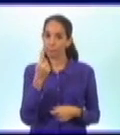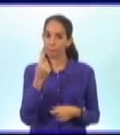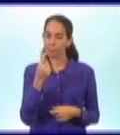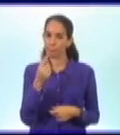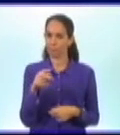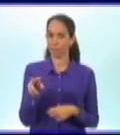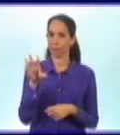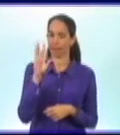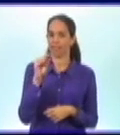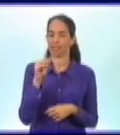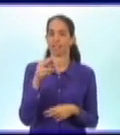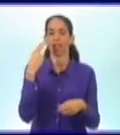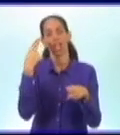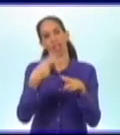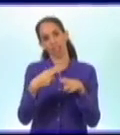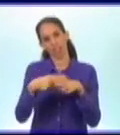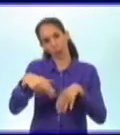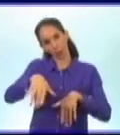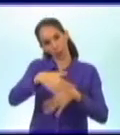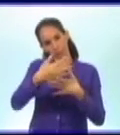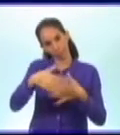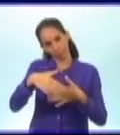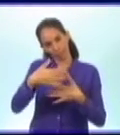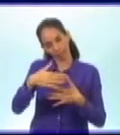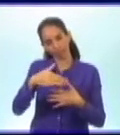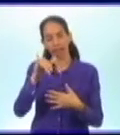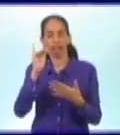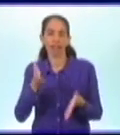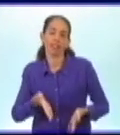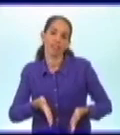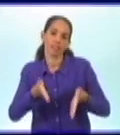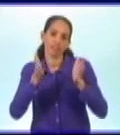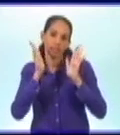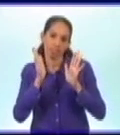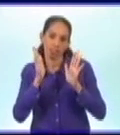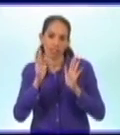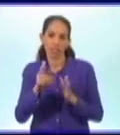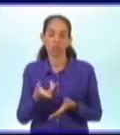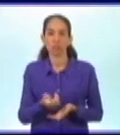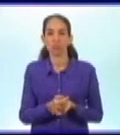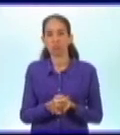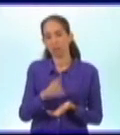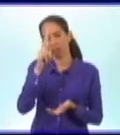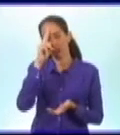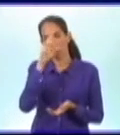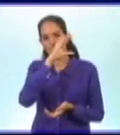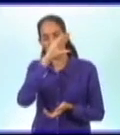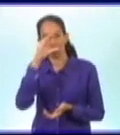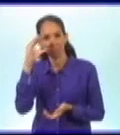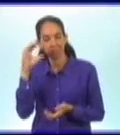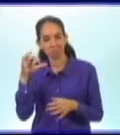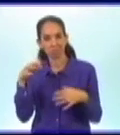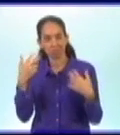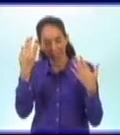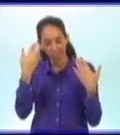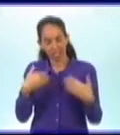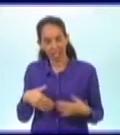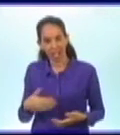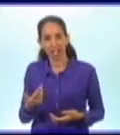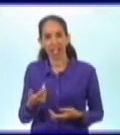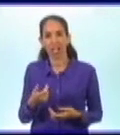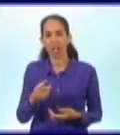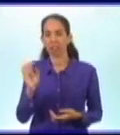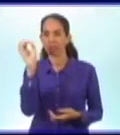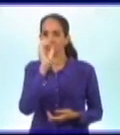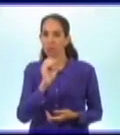calles, avenidas, hospitales, edificios, establecimientos de todo tipo, instituciones y organismos